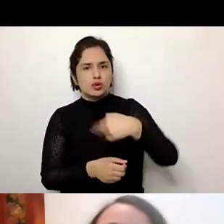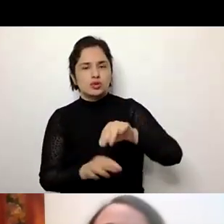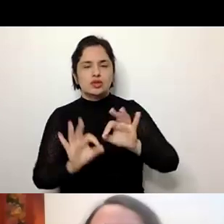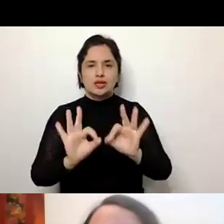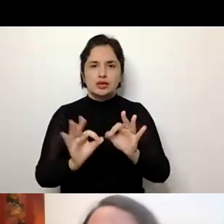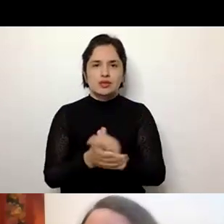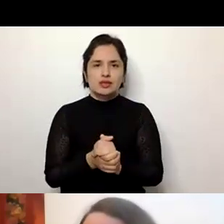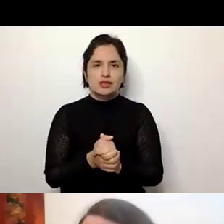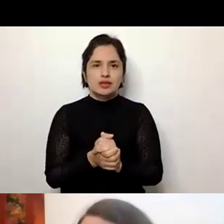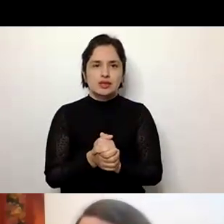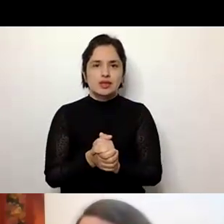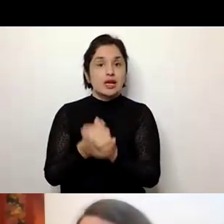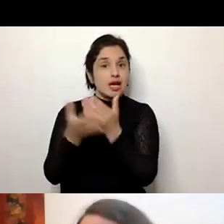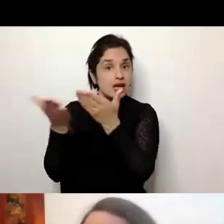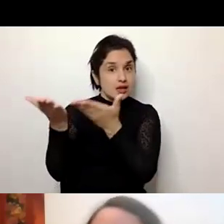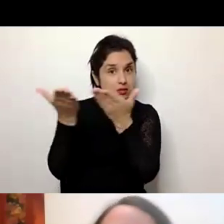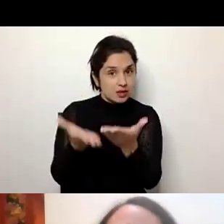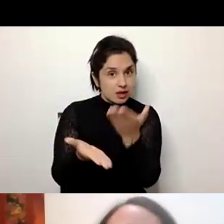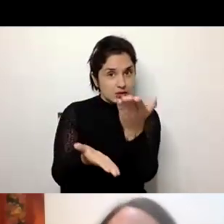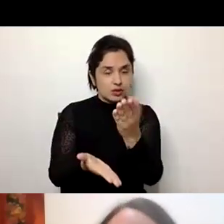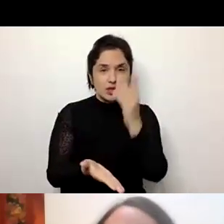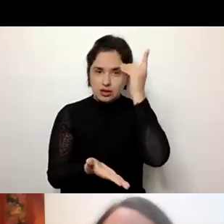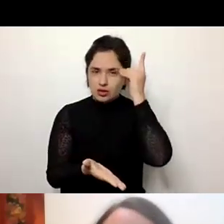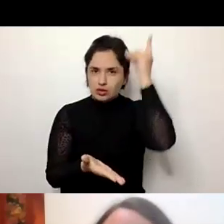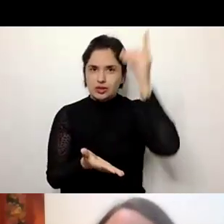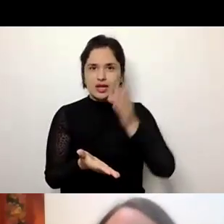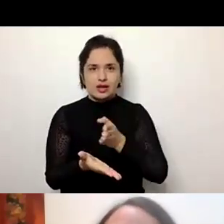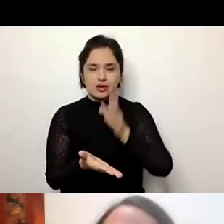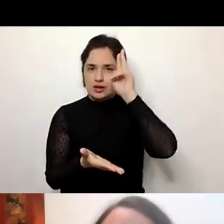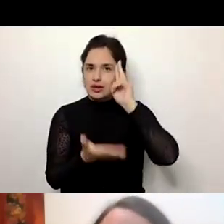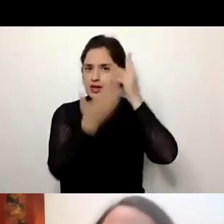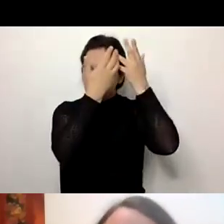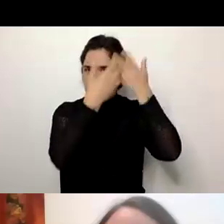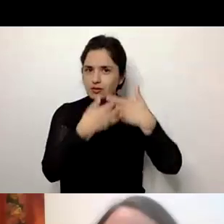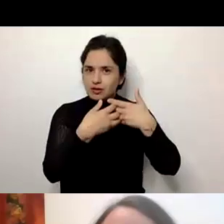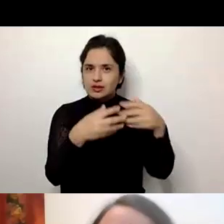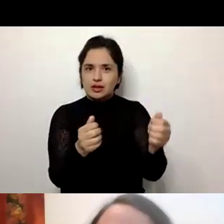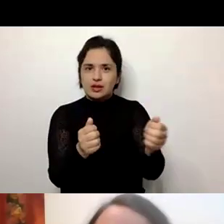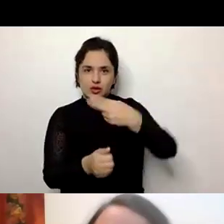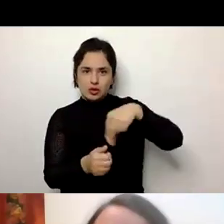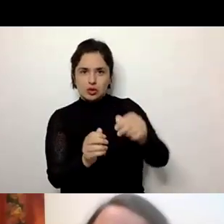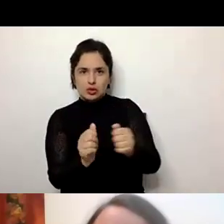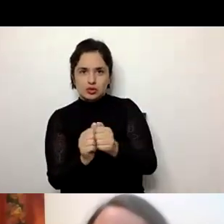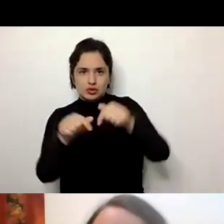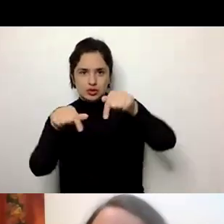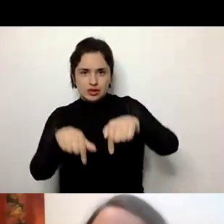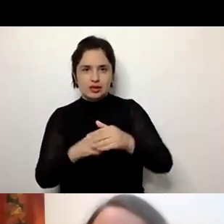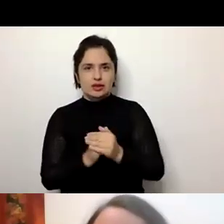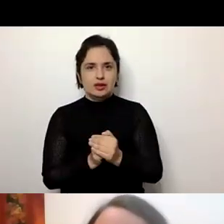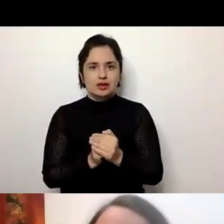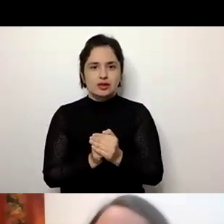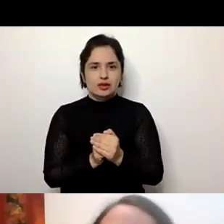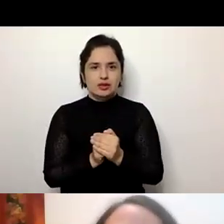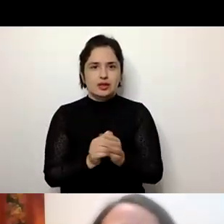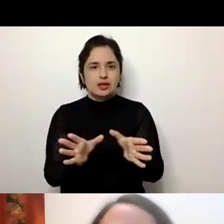la dejamos invitada a seguir reflexionando con nosotros acá en